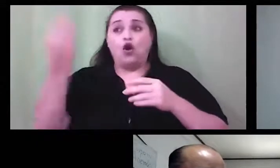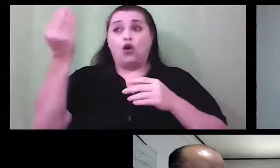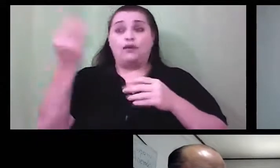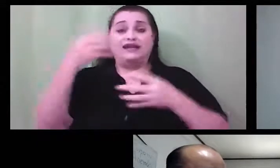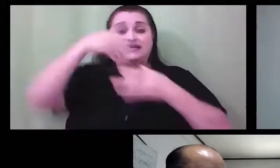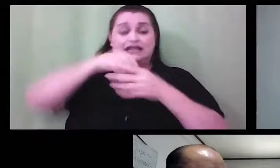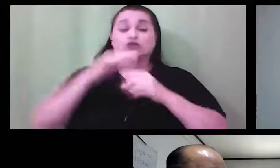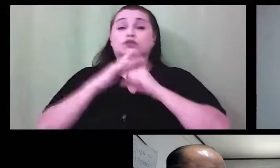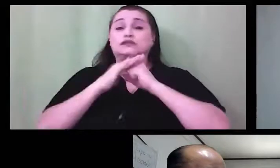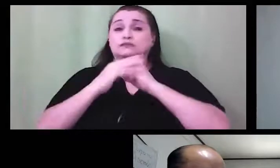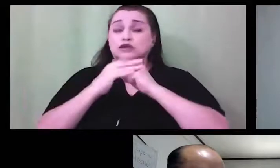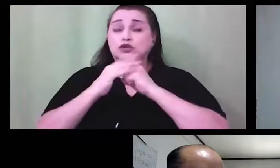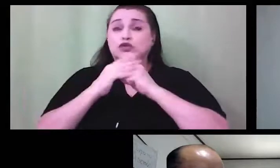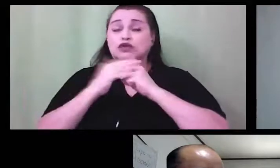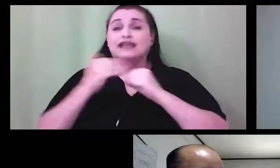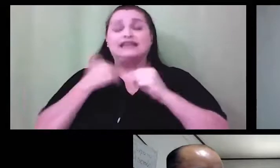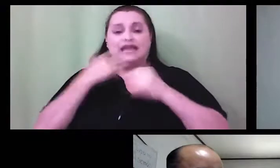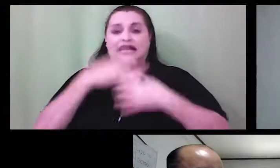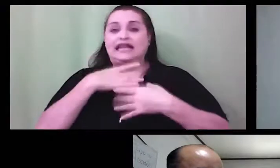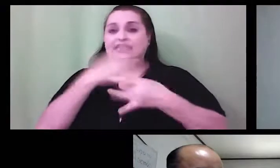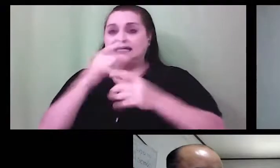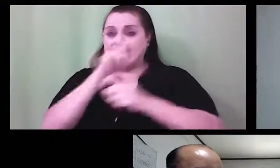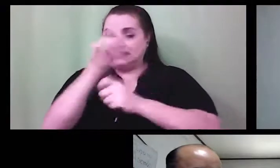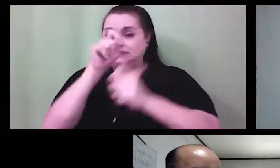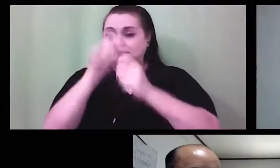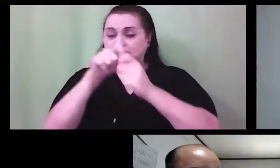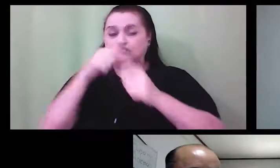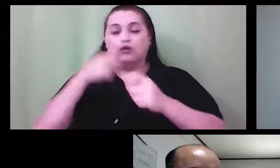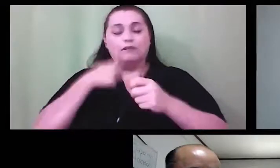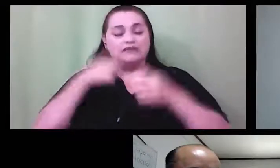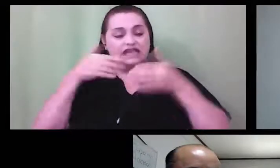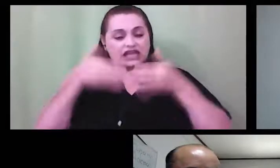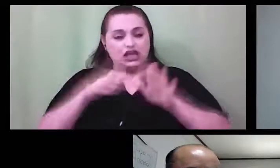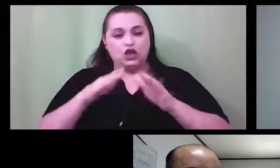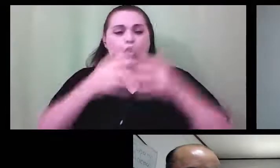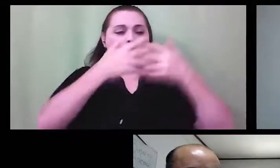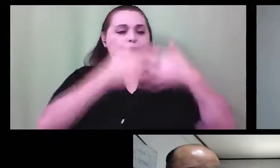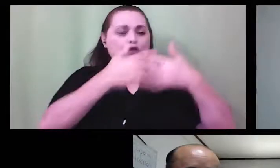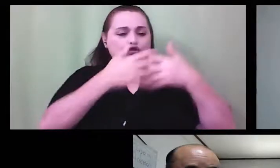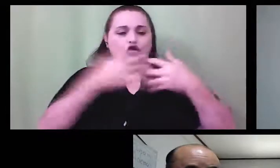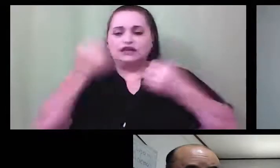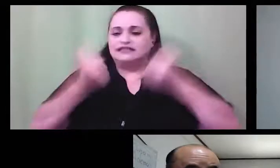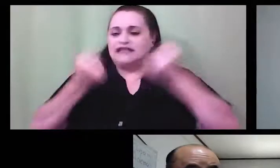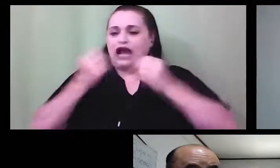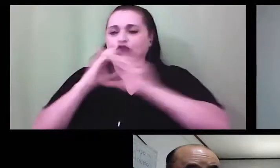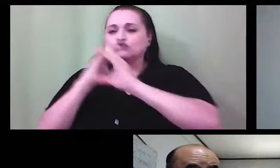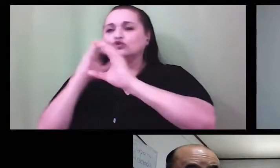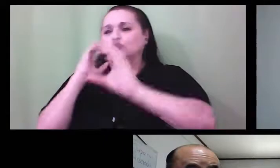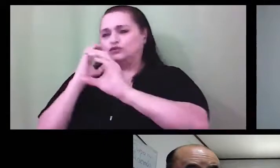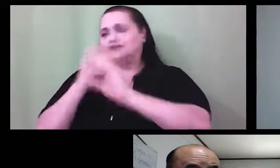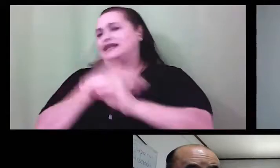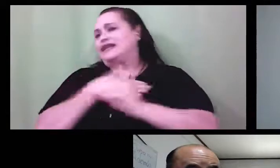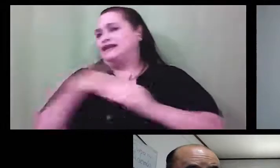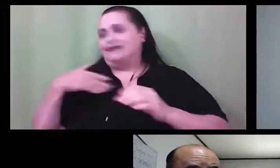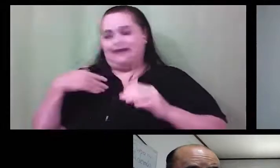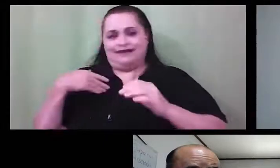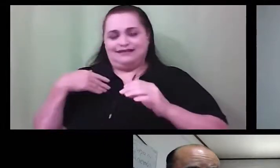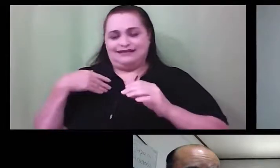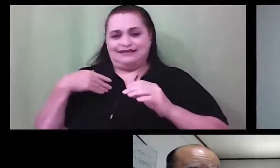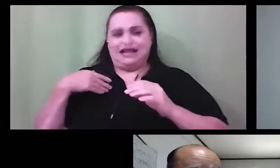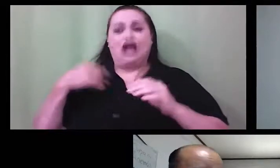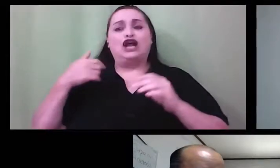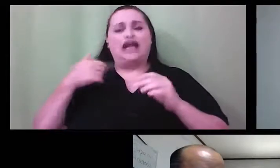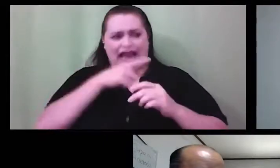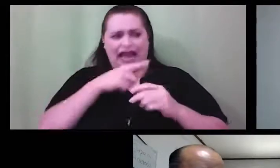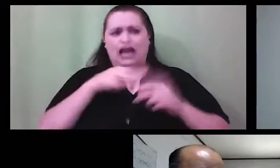espectro autista tienen un interés específico. Mi hijo son los motores, los carros y los autobuses. Y a pesar de que lleva muy